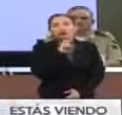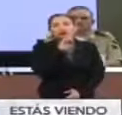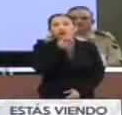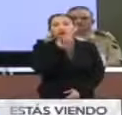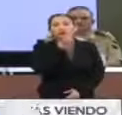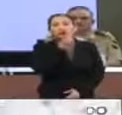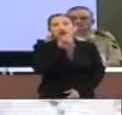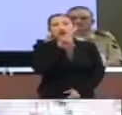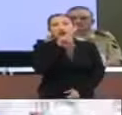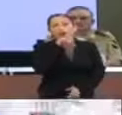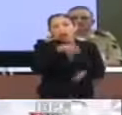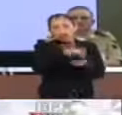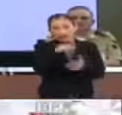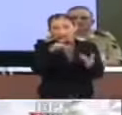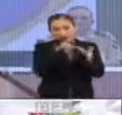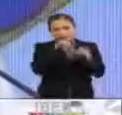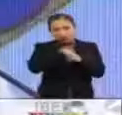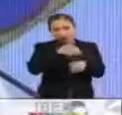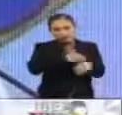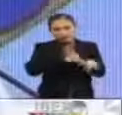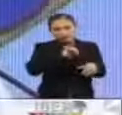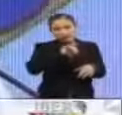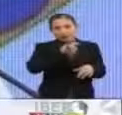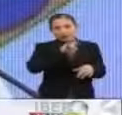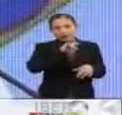Oliva, le agradecemos mucho que haya estado con nosotros esta tarde en